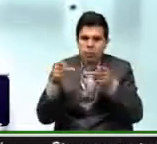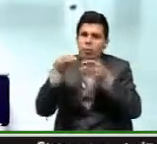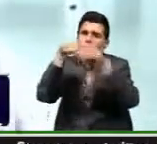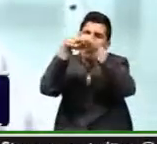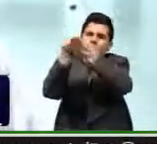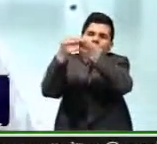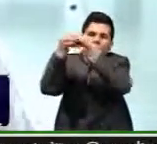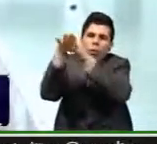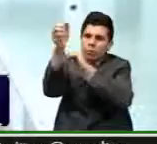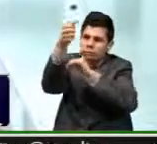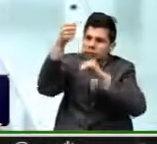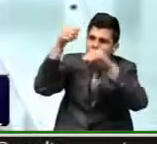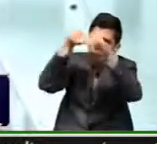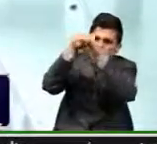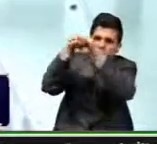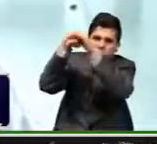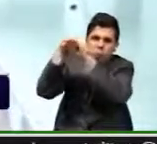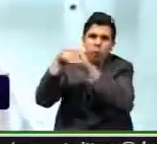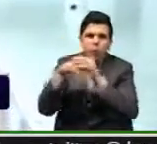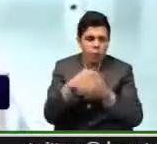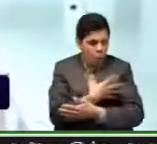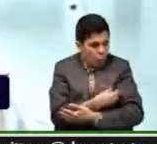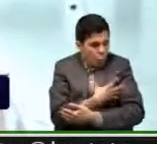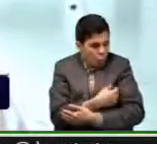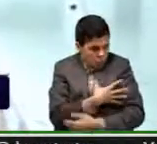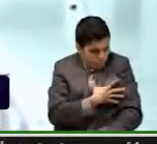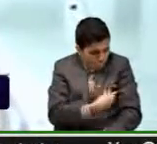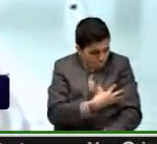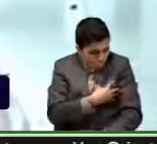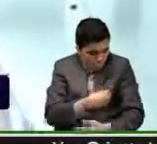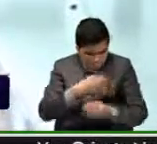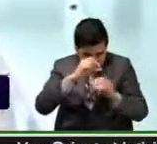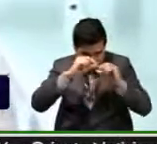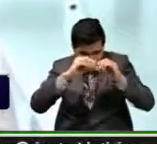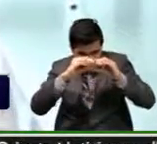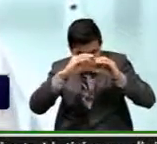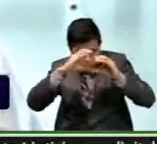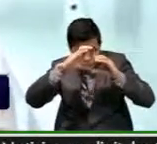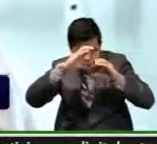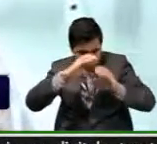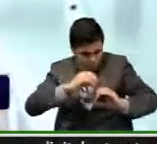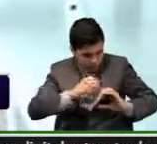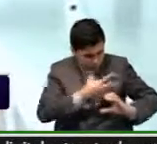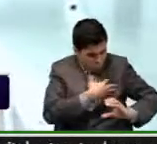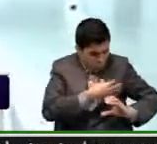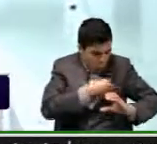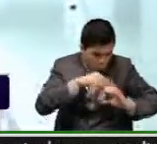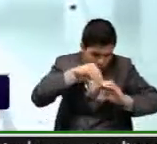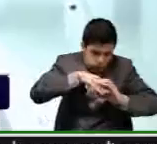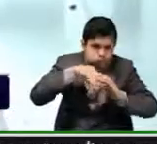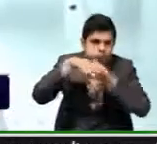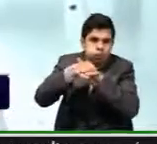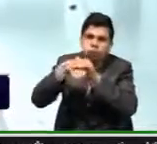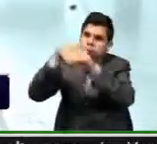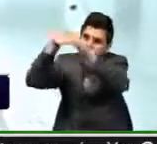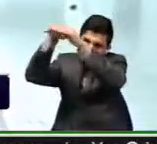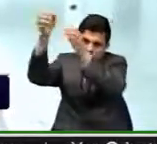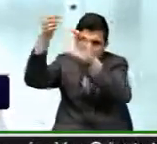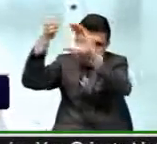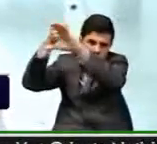sirva para que los bebés que estén hospitalizados o que por algunas circunstancias no tengan leche de su madre